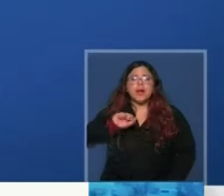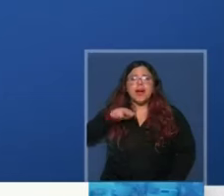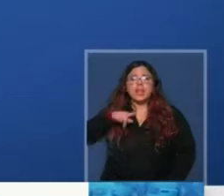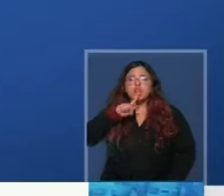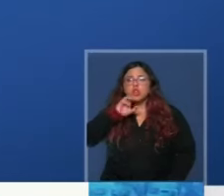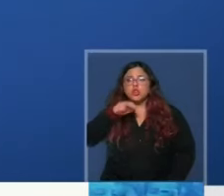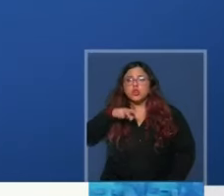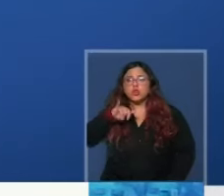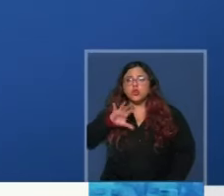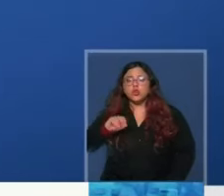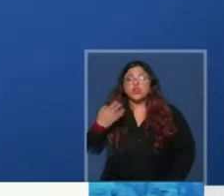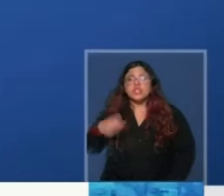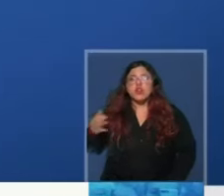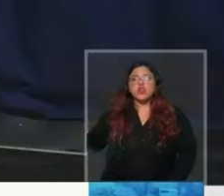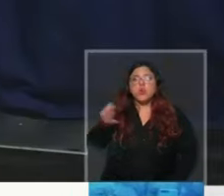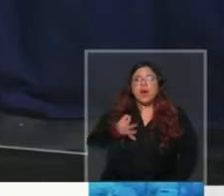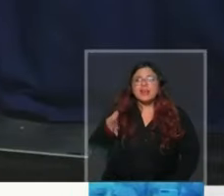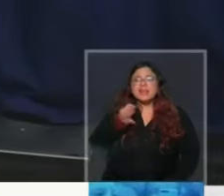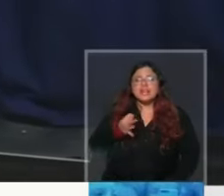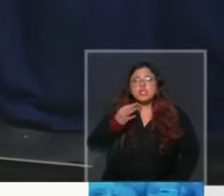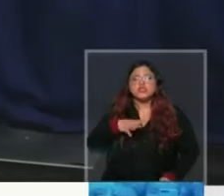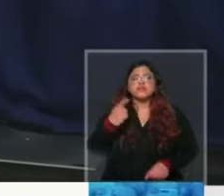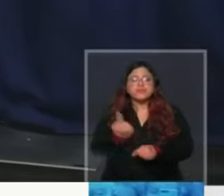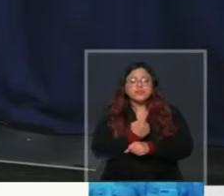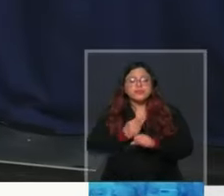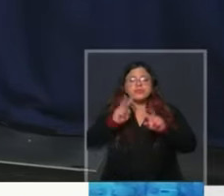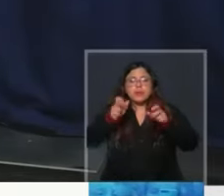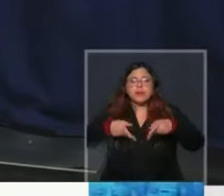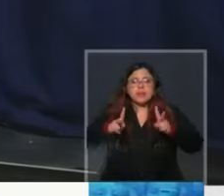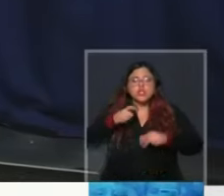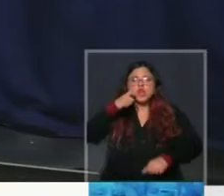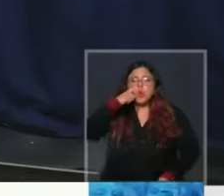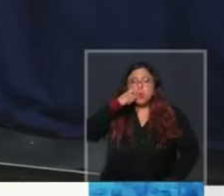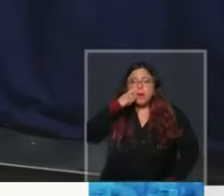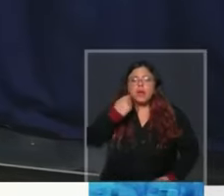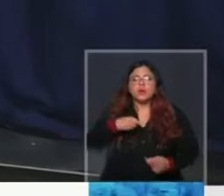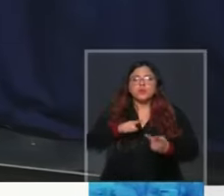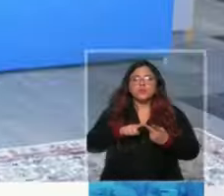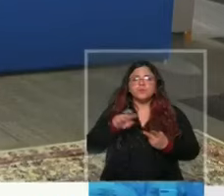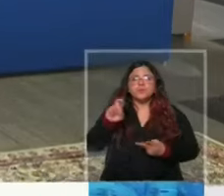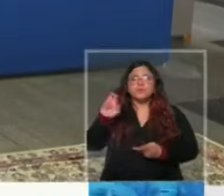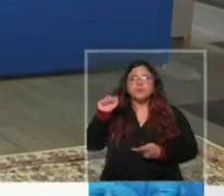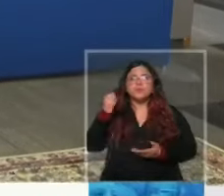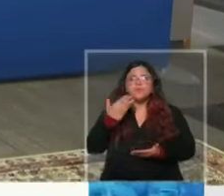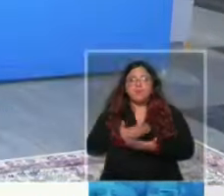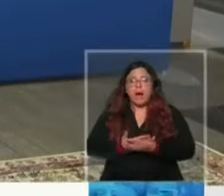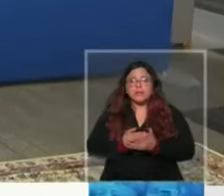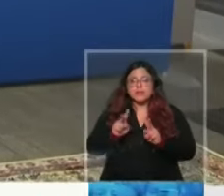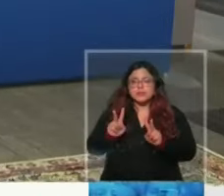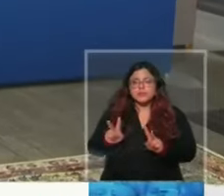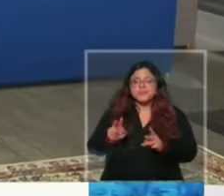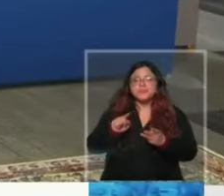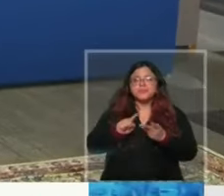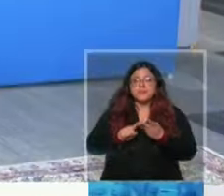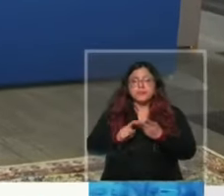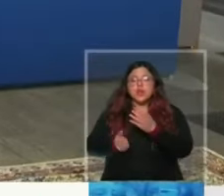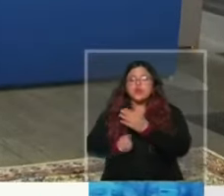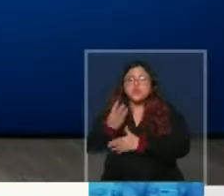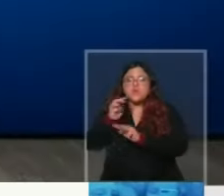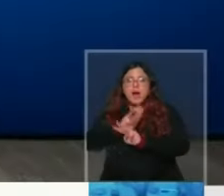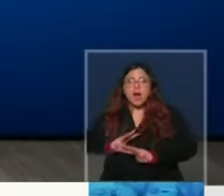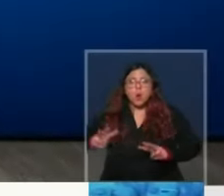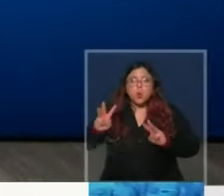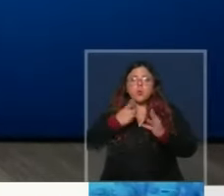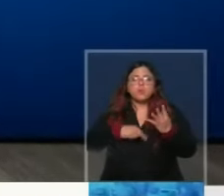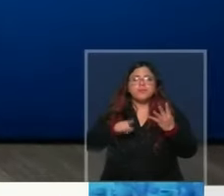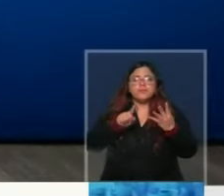oficina del secretario general, hablaron sobre derechos humanos, sobre paz, sobre la modernización de la ONU y sobre los